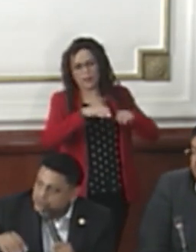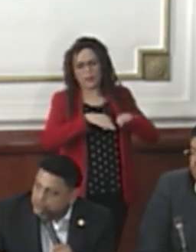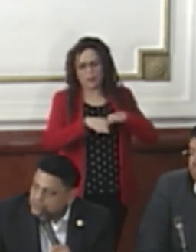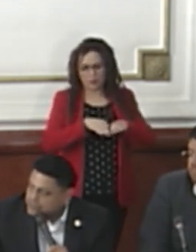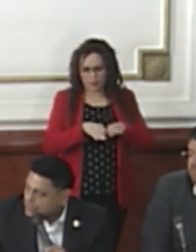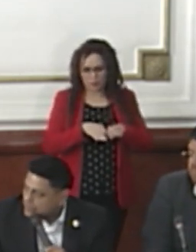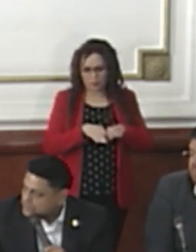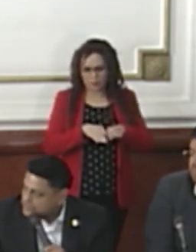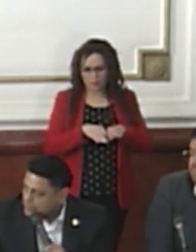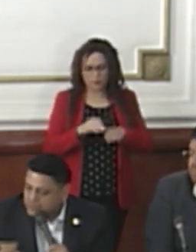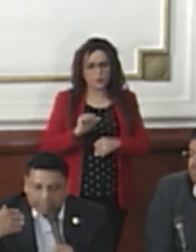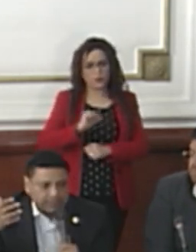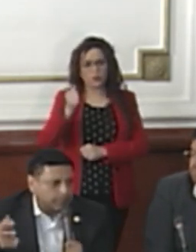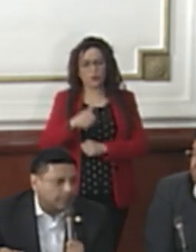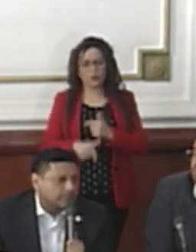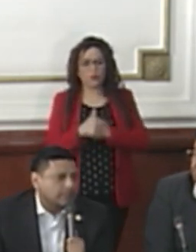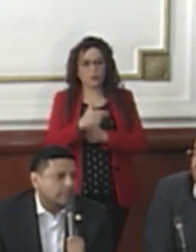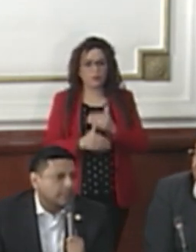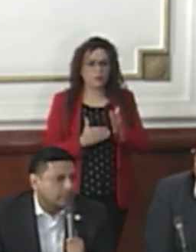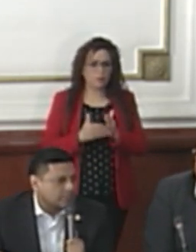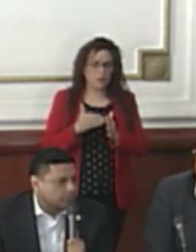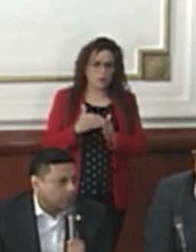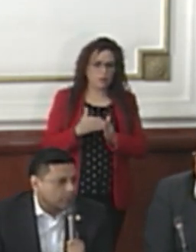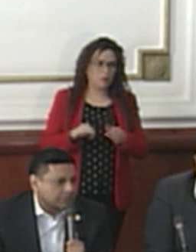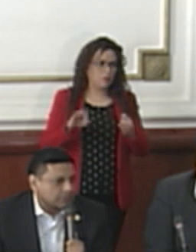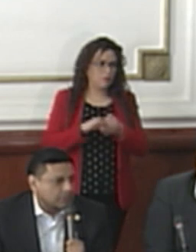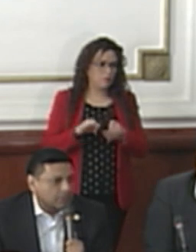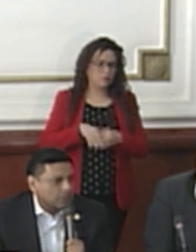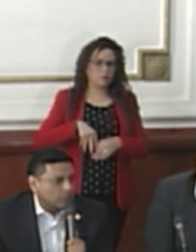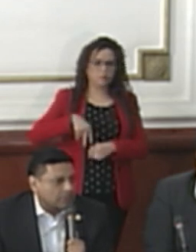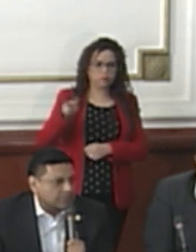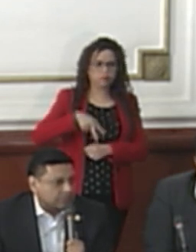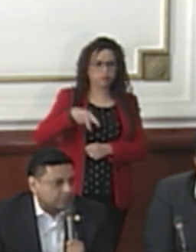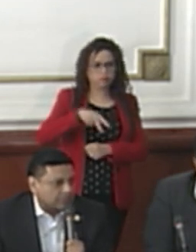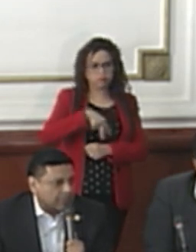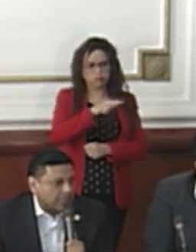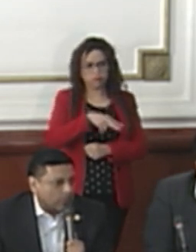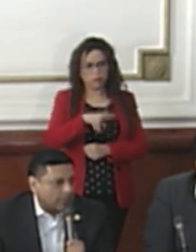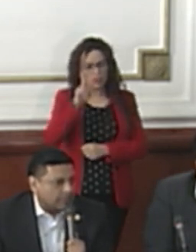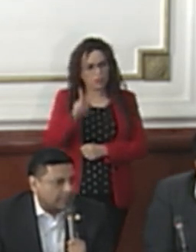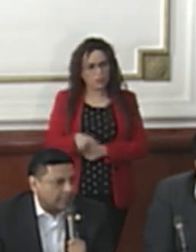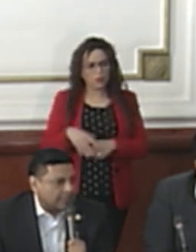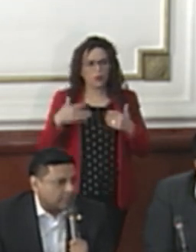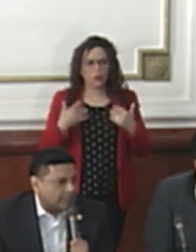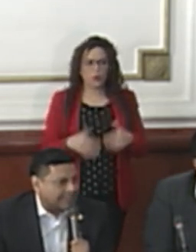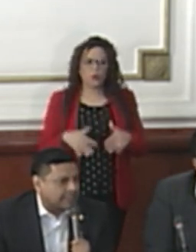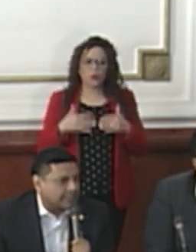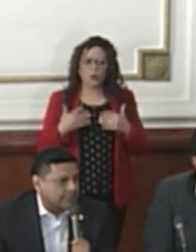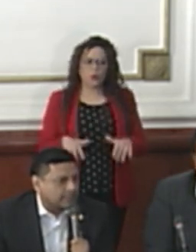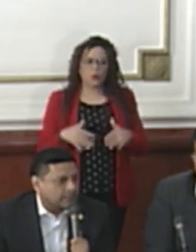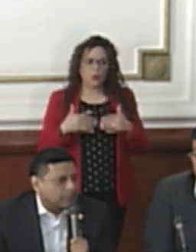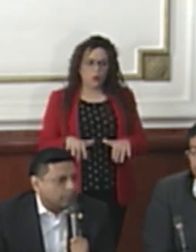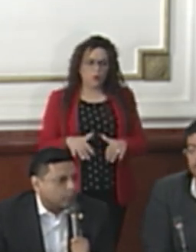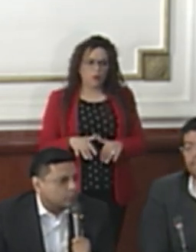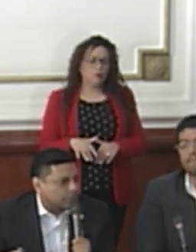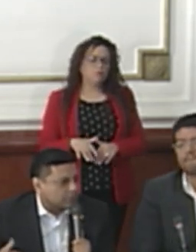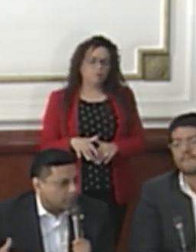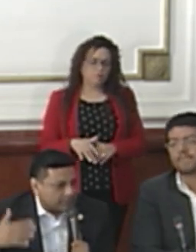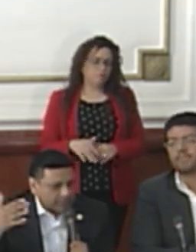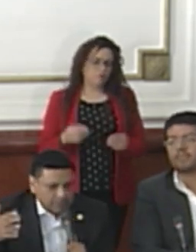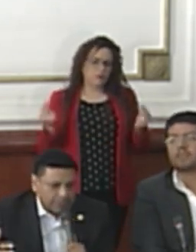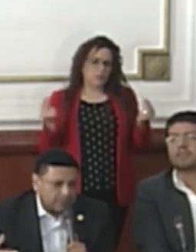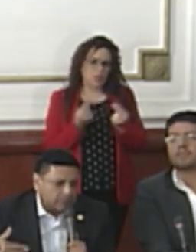otros 12 millones constantemente en horas pico. Es una situación en la cual la ciudad requiere, por